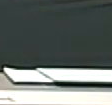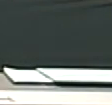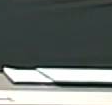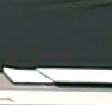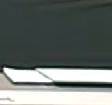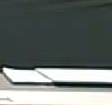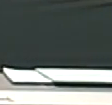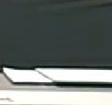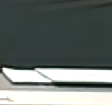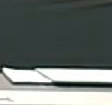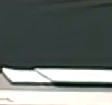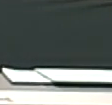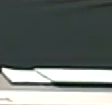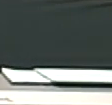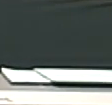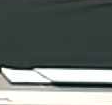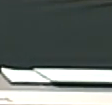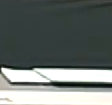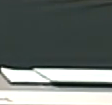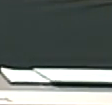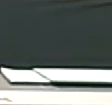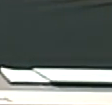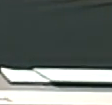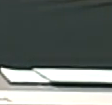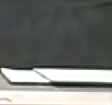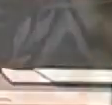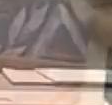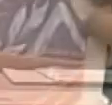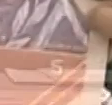Mira, mira, mira, mira. ¿O no?